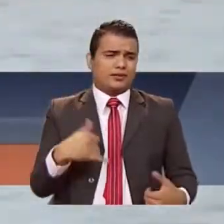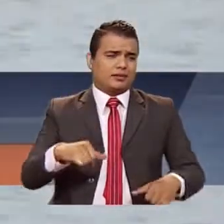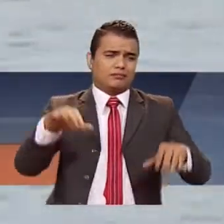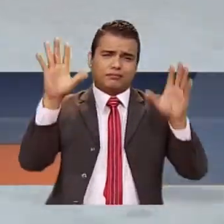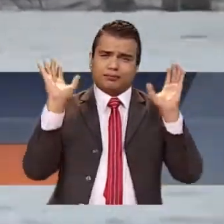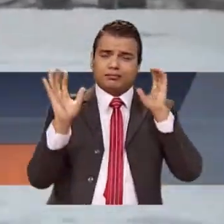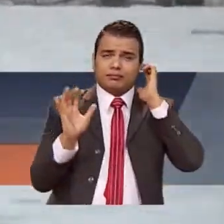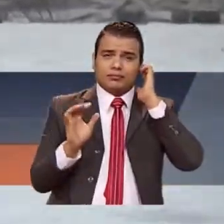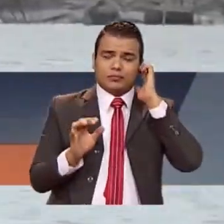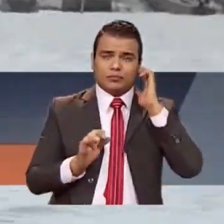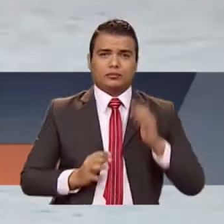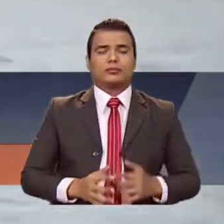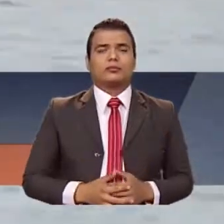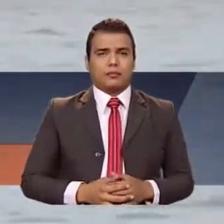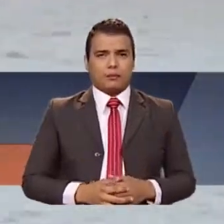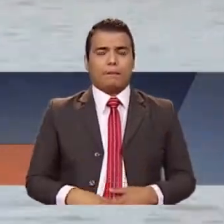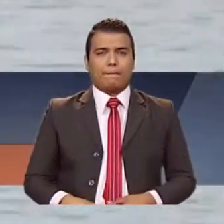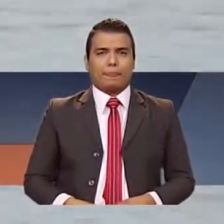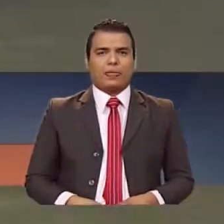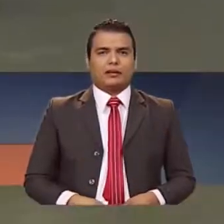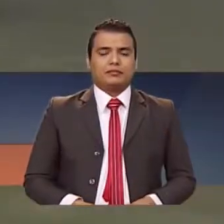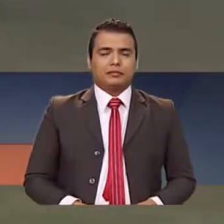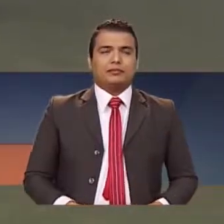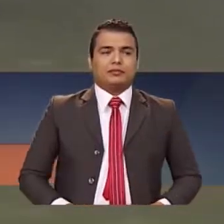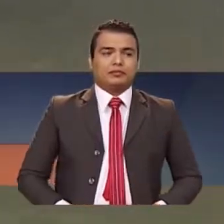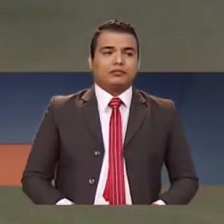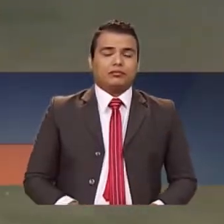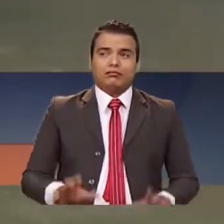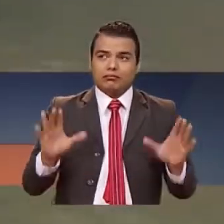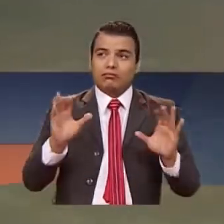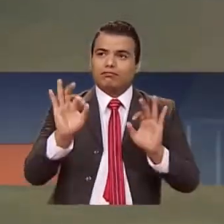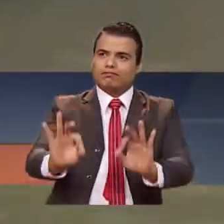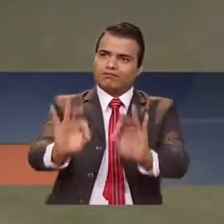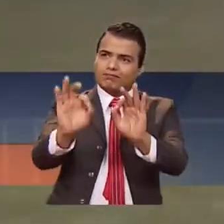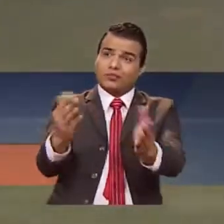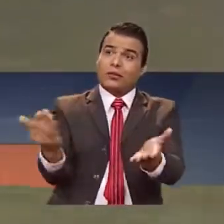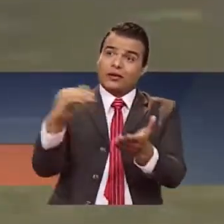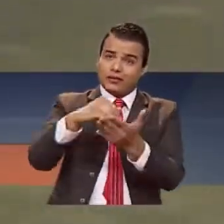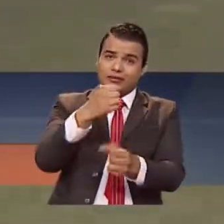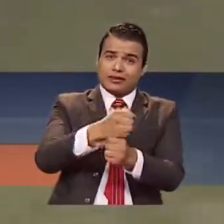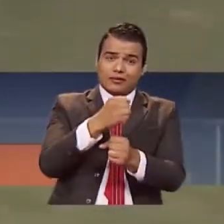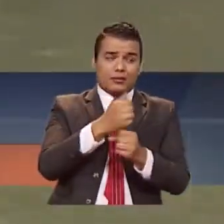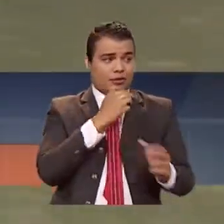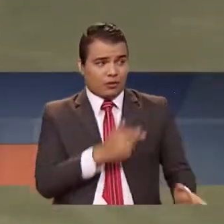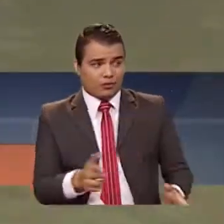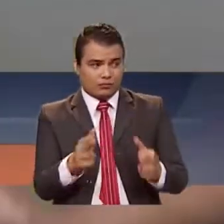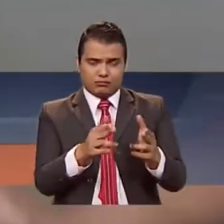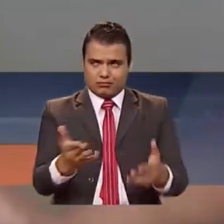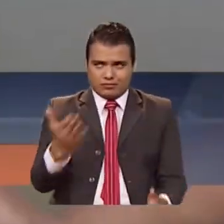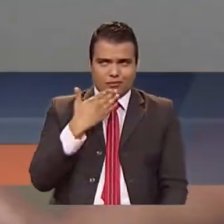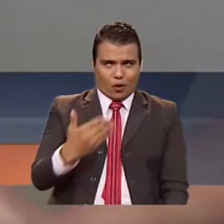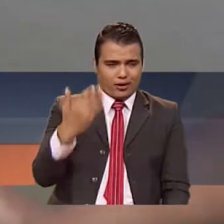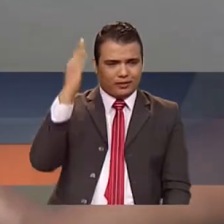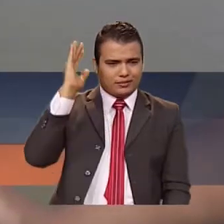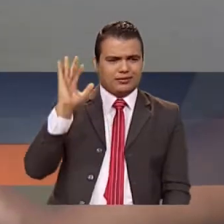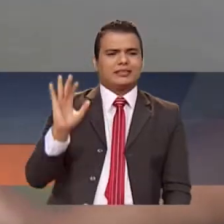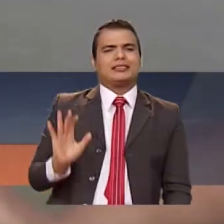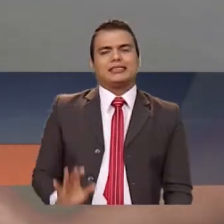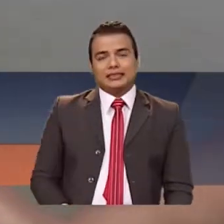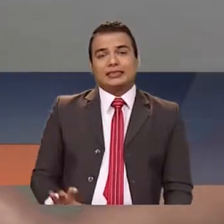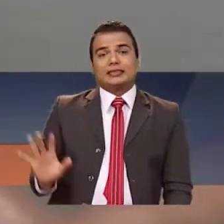viviendo de eso y qué bueno volver al río no es bueno porque